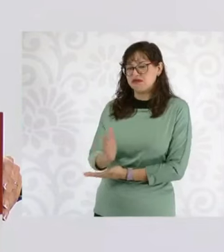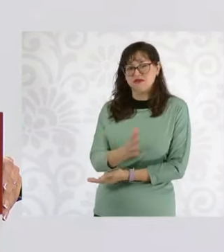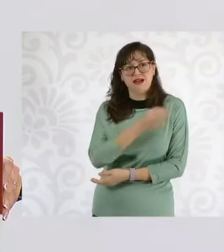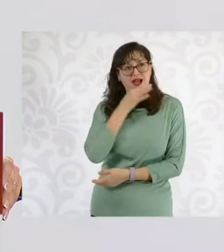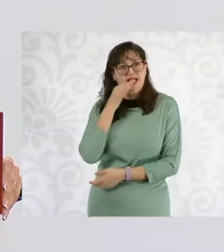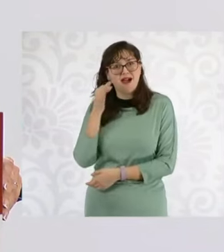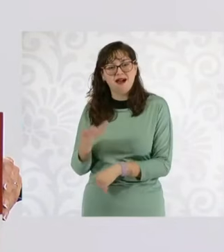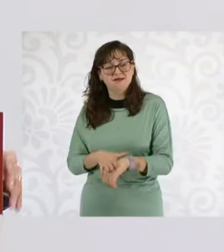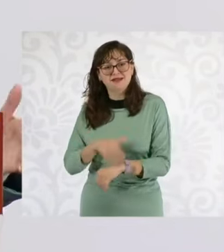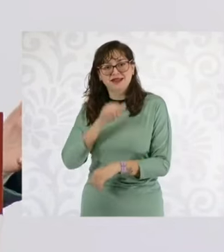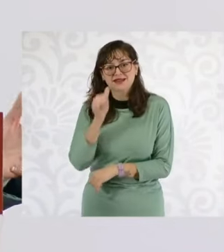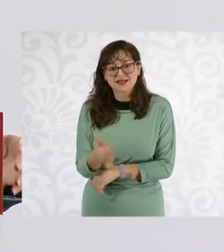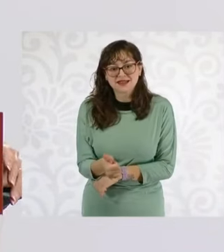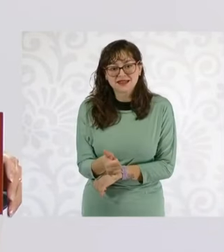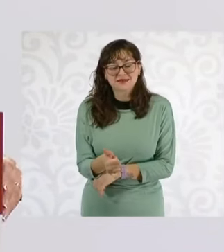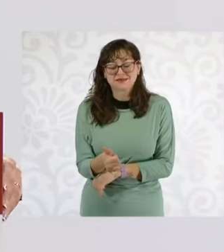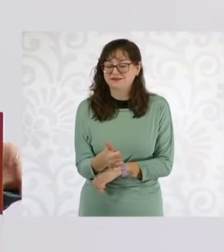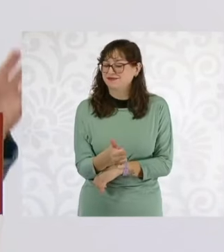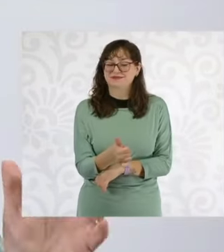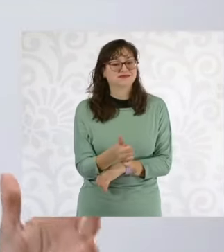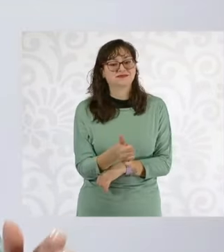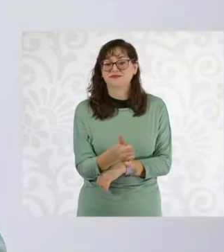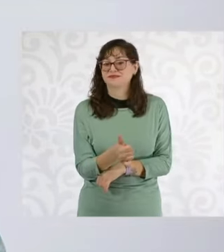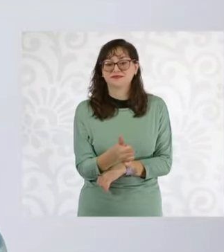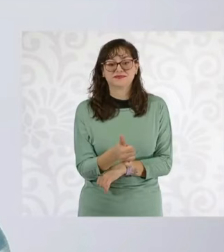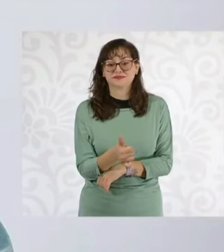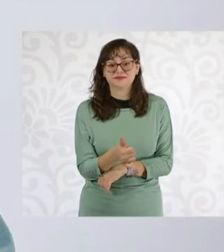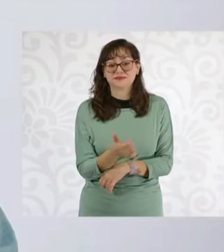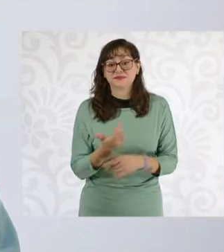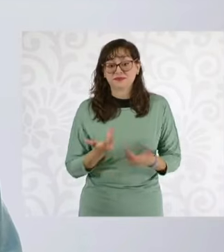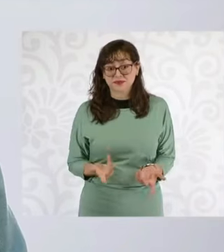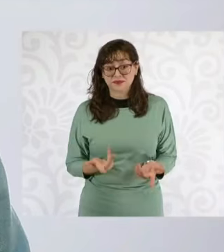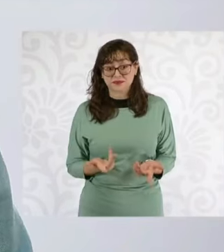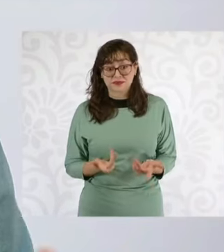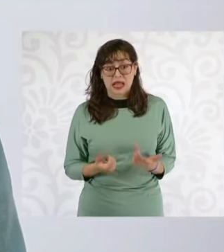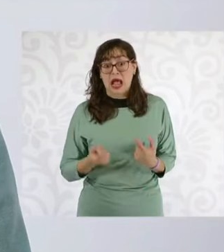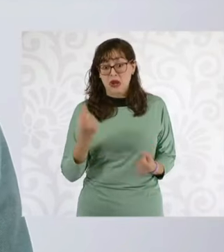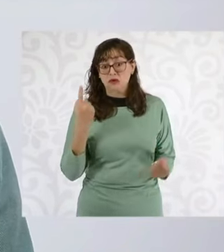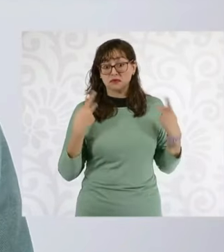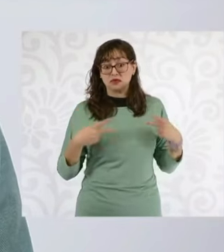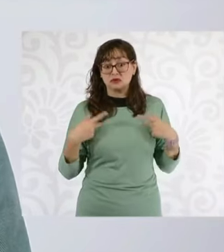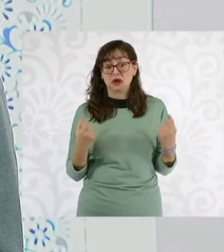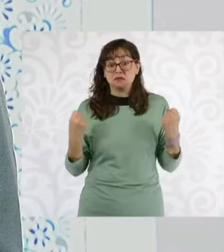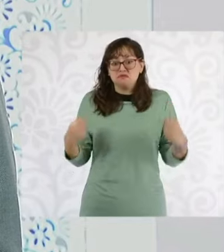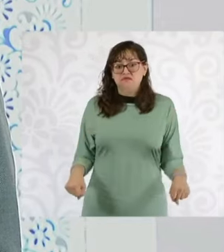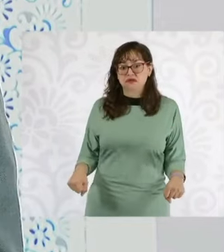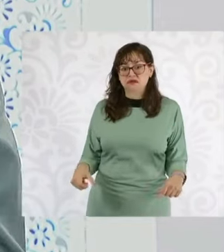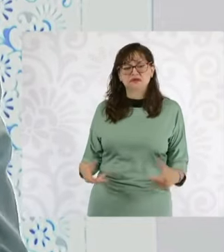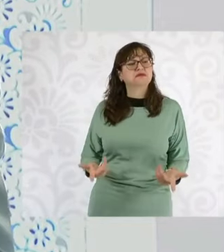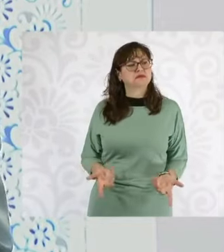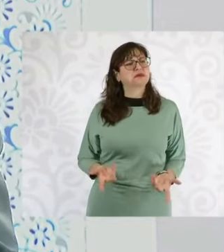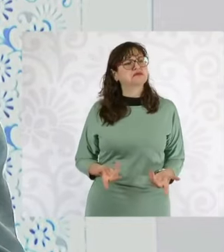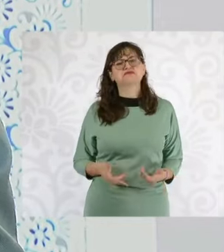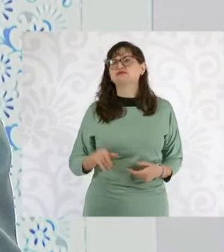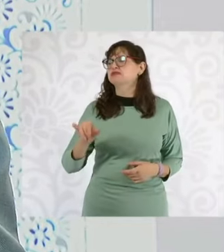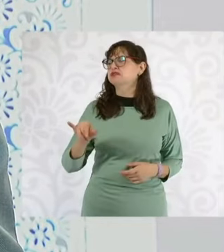esto, yo creo que nadie, bueno, sí, algunos medio fachos, dicen que el fin justifica los medios. Y no lo